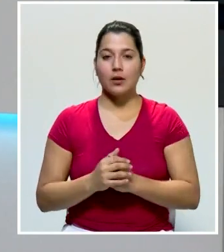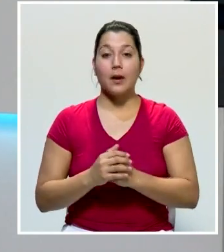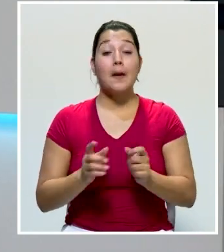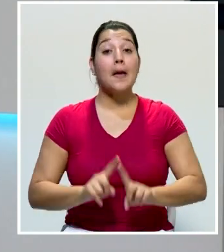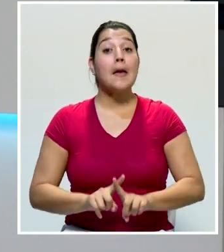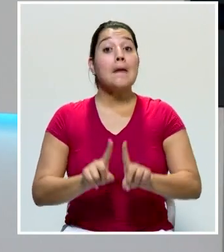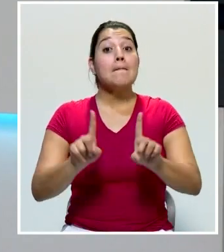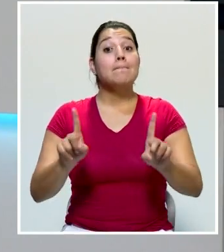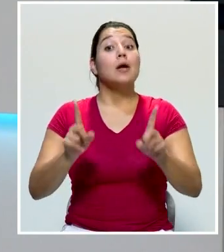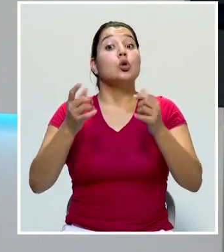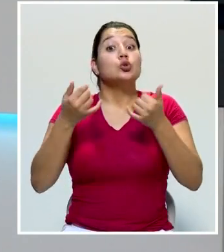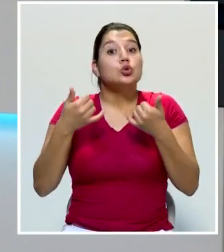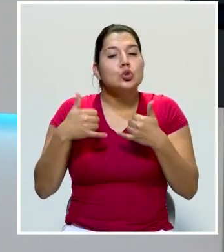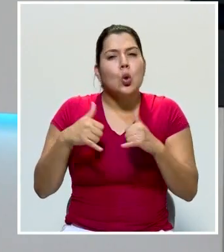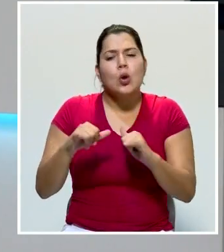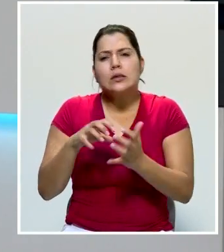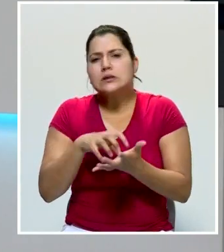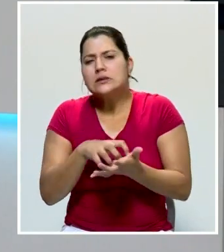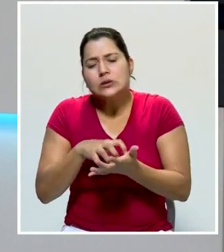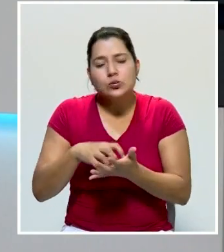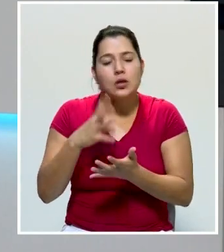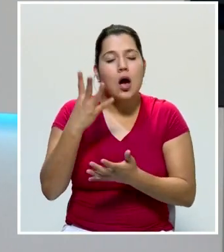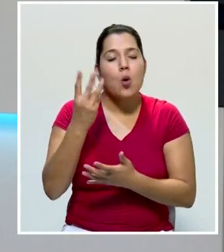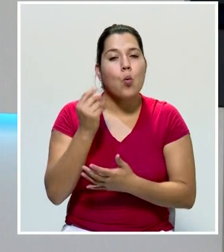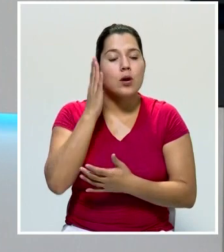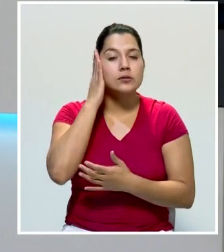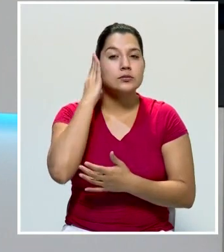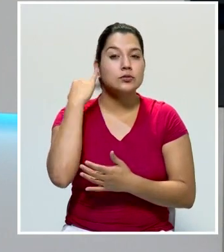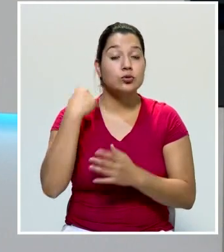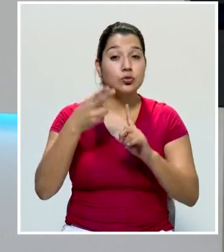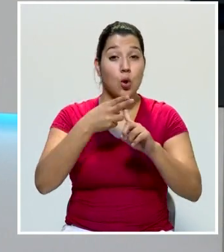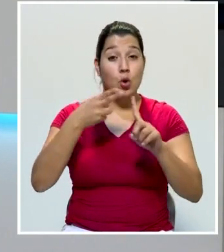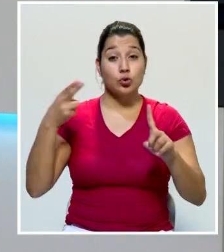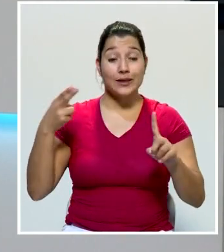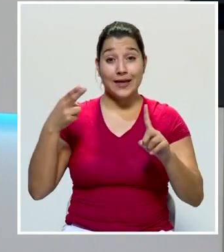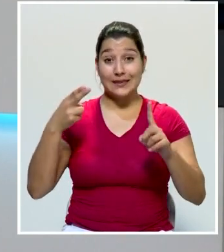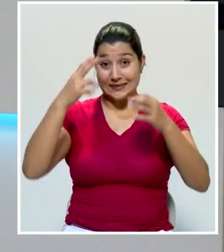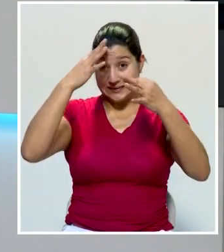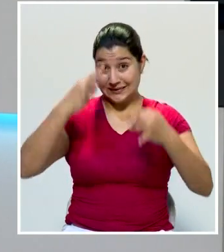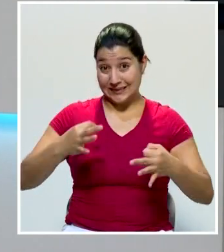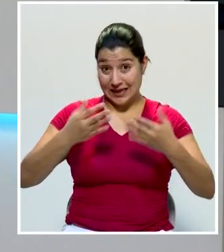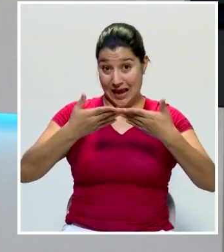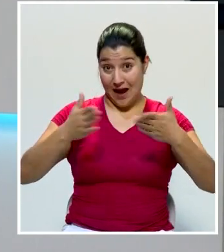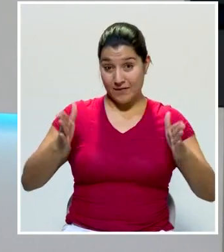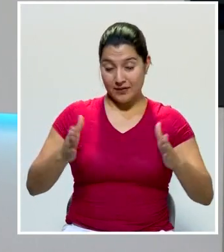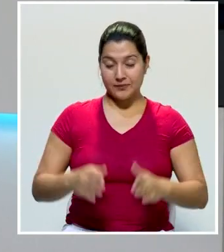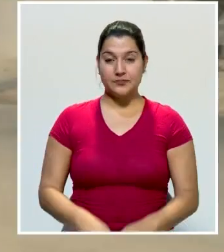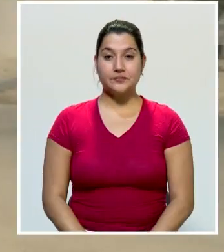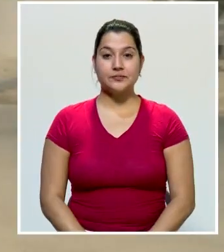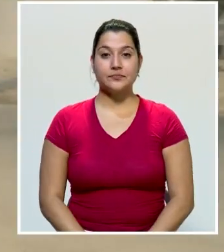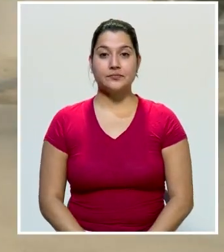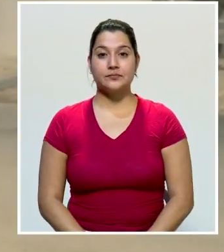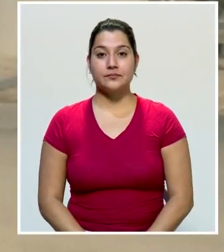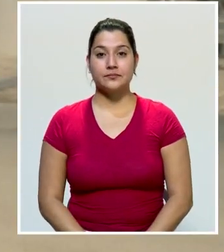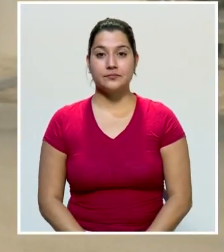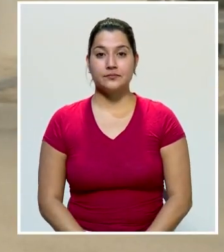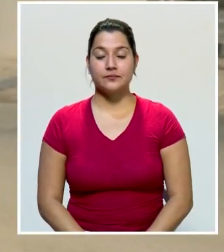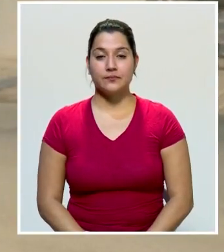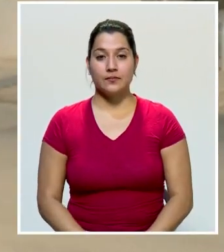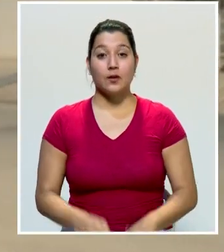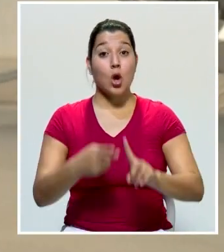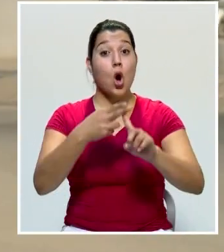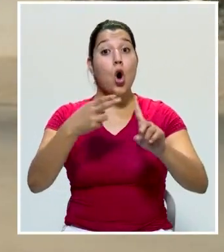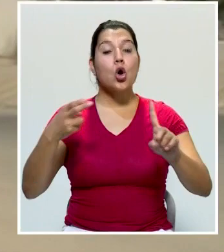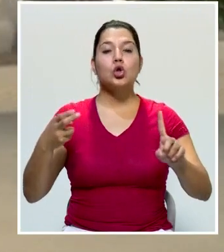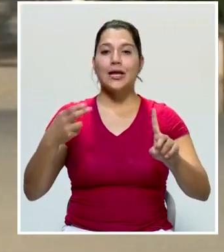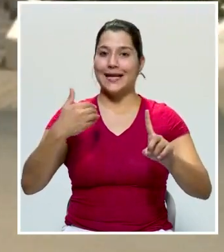hay todavía incertidumbre de cuántos hoteles tomarán la decisión de abrir durante estos días. Los hoteles que